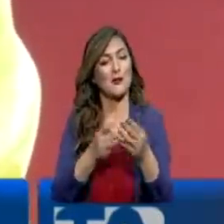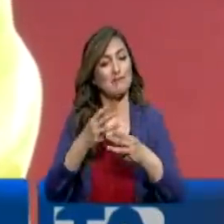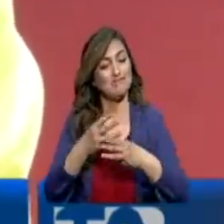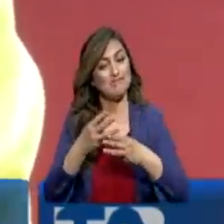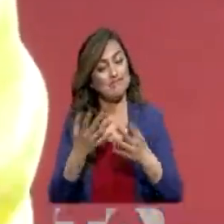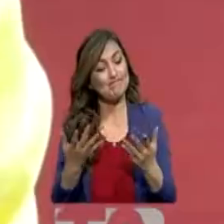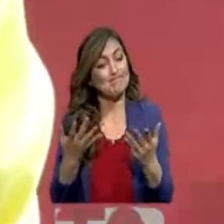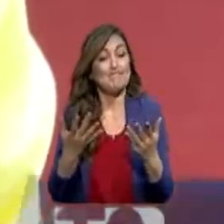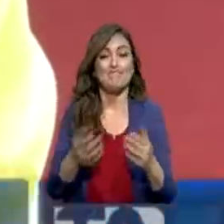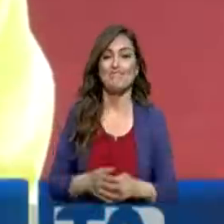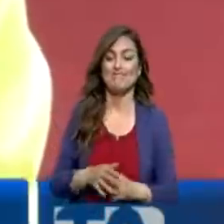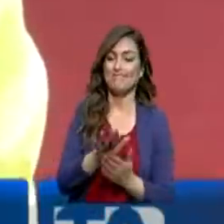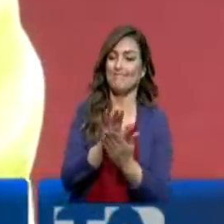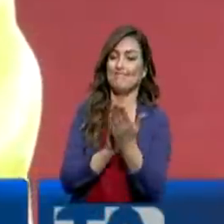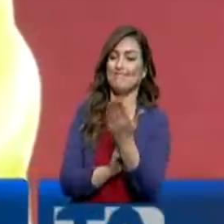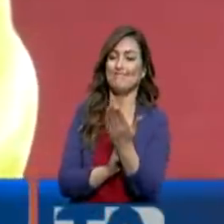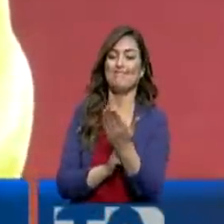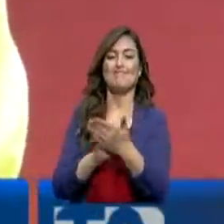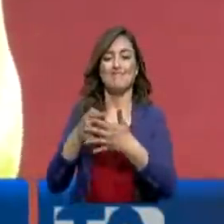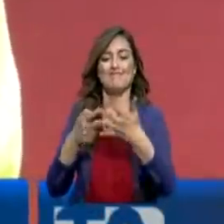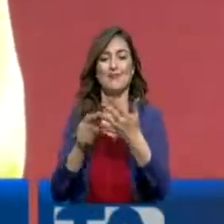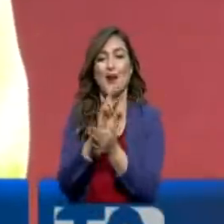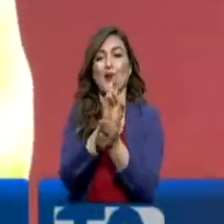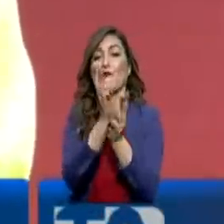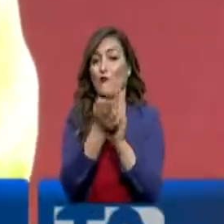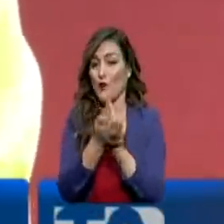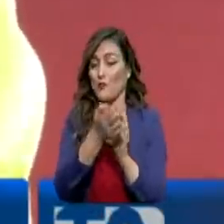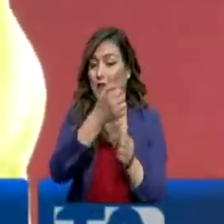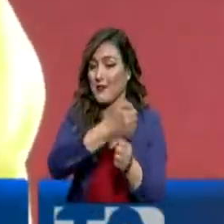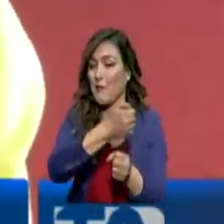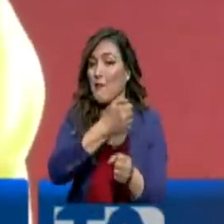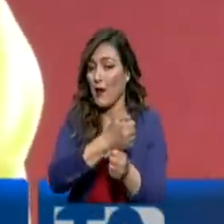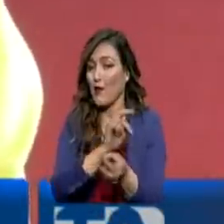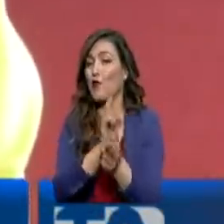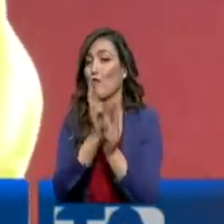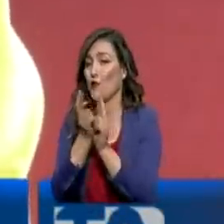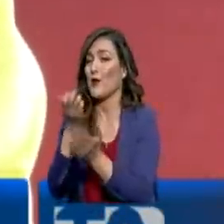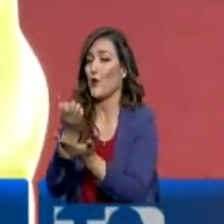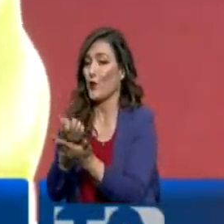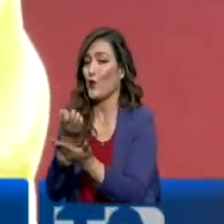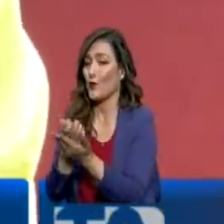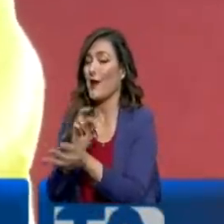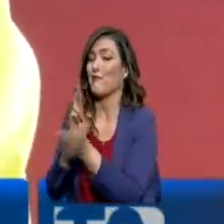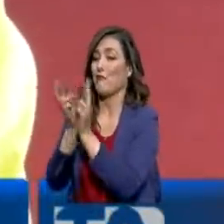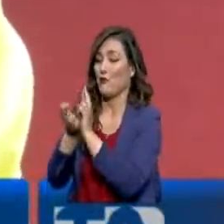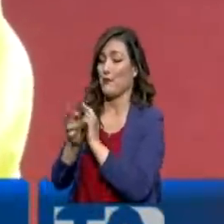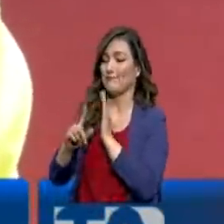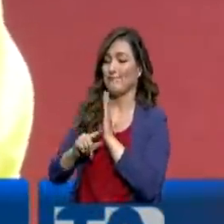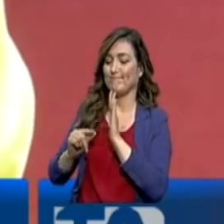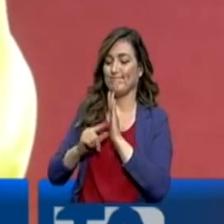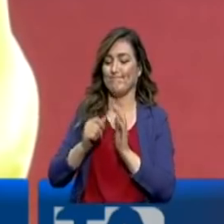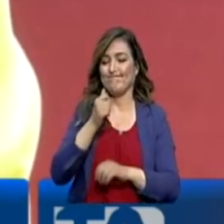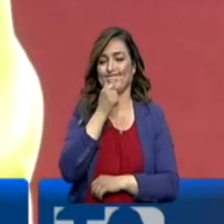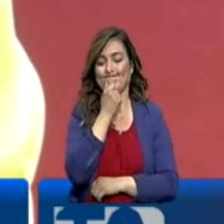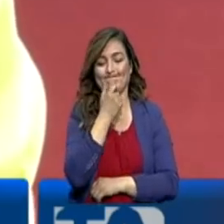lo hemos escuchado, este proyecto tendría reformas en el ámbito laboral, pero también en lo económico y lo tributario, así que hay